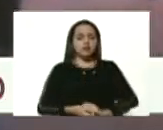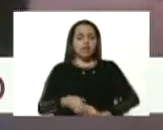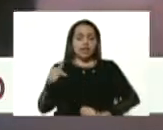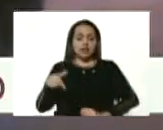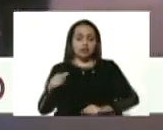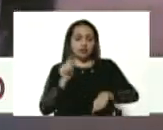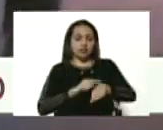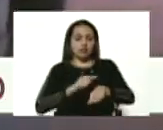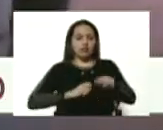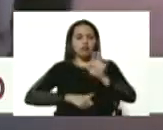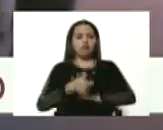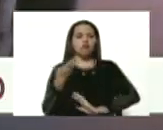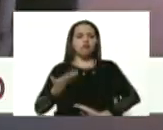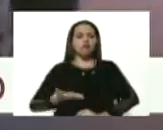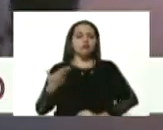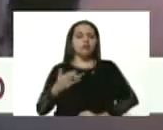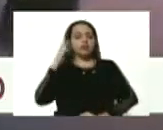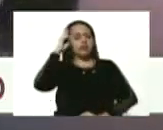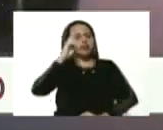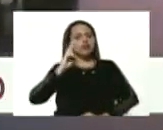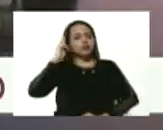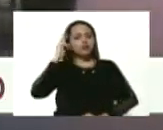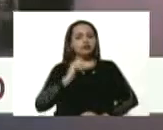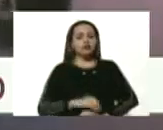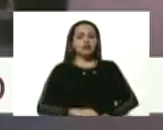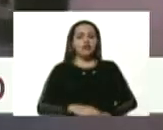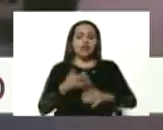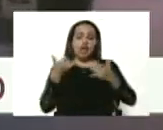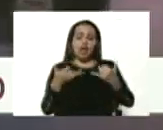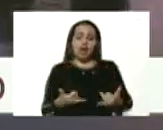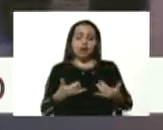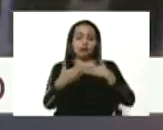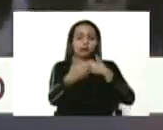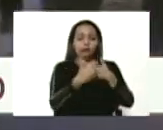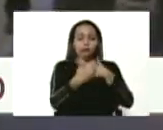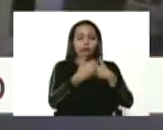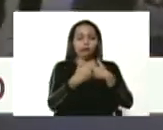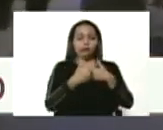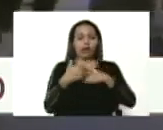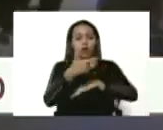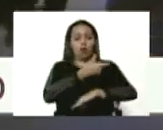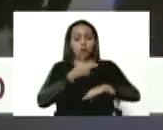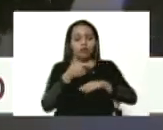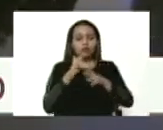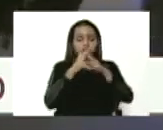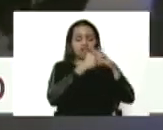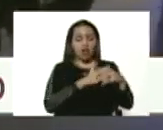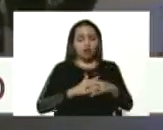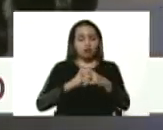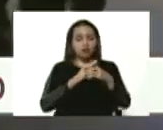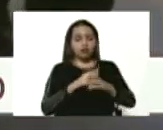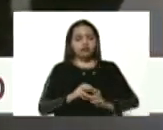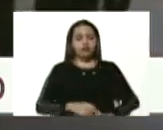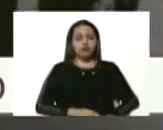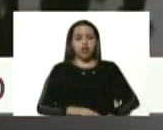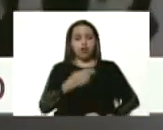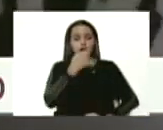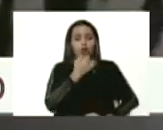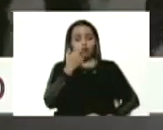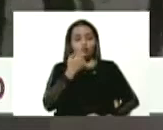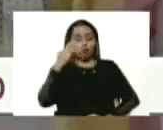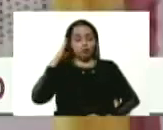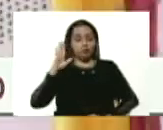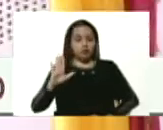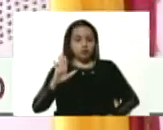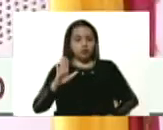más oportuna la reflexión, dado que la actualidad agresión viene del gobierno estadounidense. Es el compromiso de la Fuerza